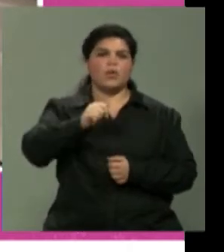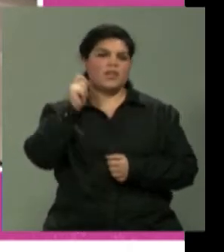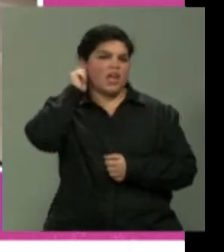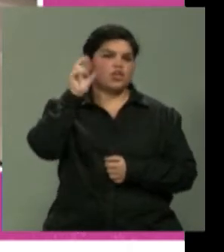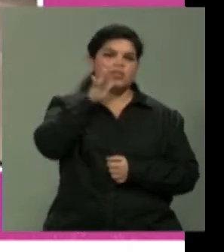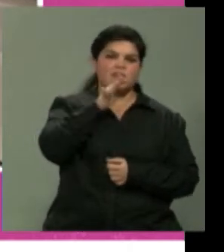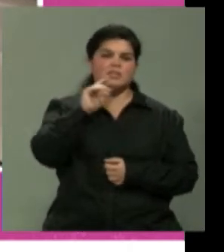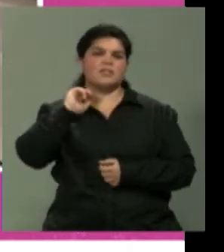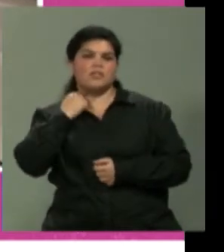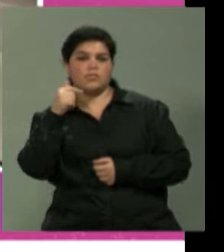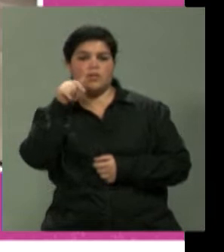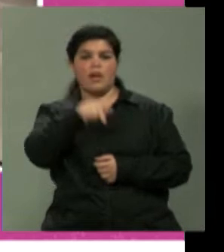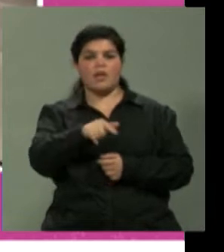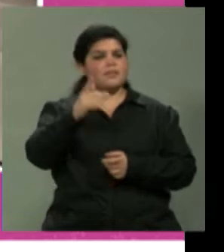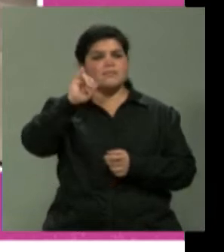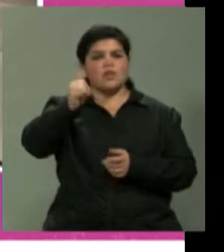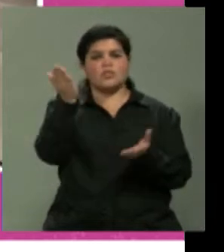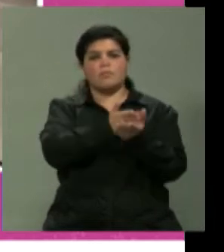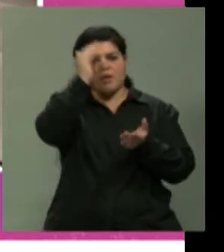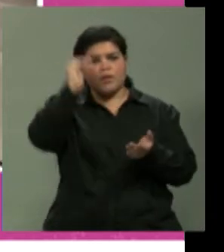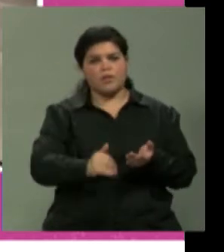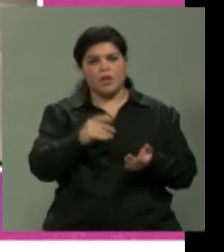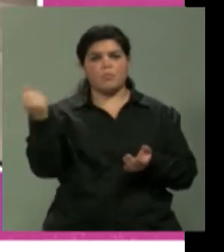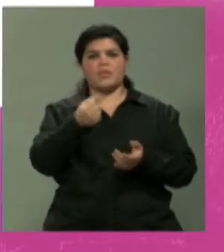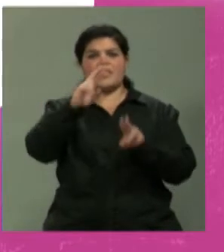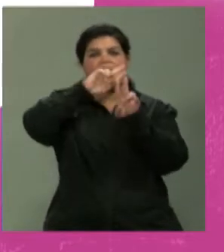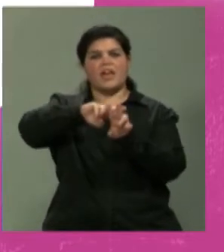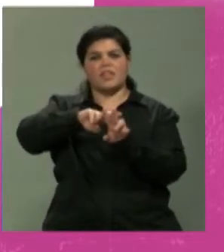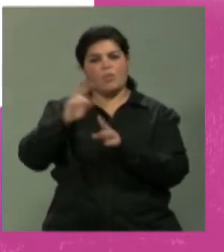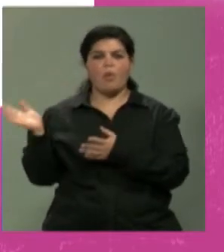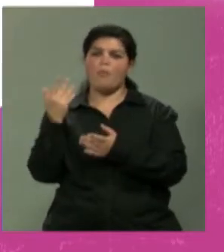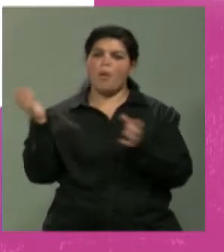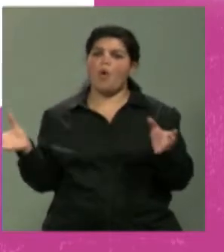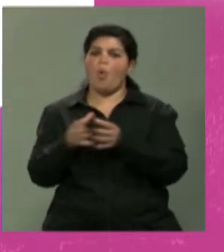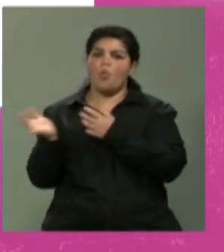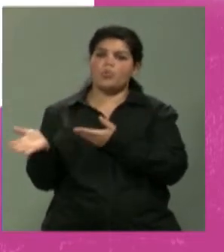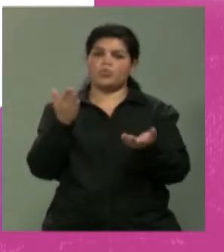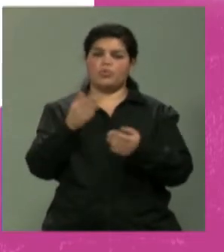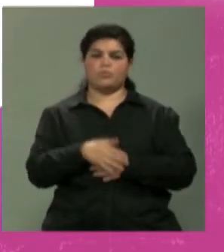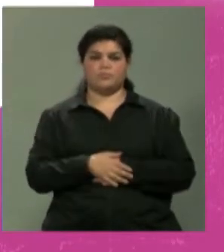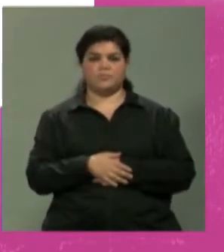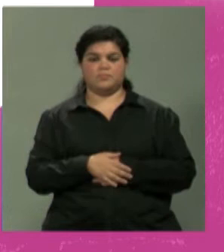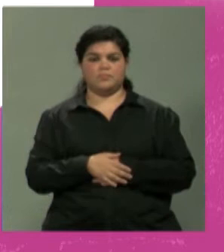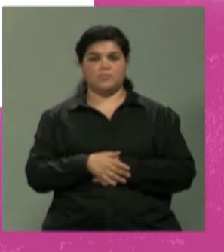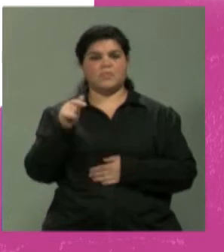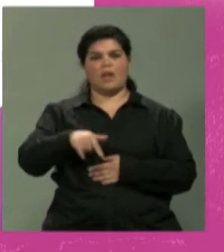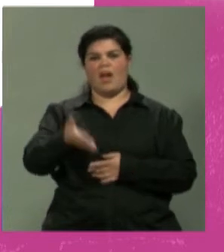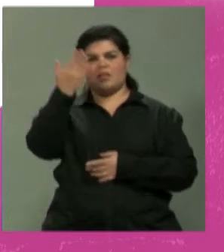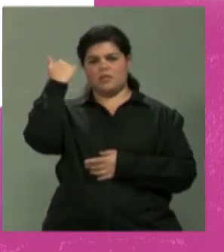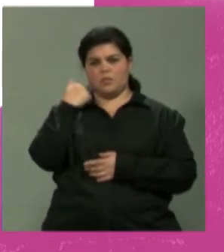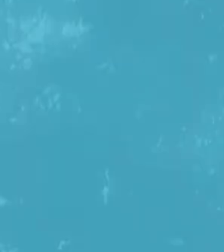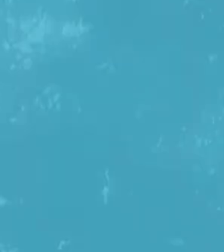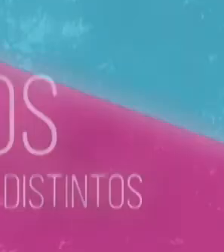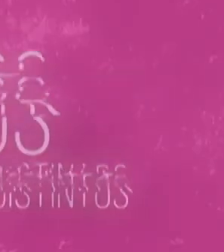urgente baja de la edad de imputabilidad, por eso hashtag vamos juntos. Bueno, son algunos tweets más viejos que estamos viendo. Dicen, cada vez que